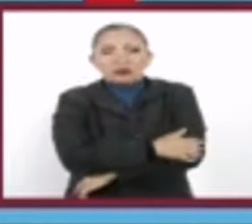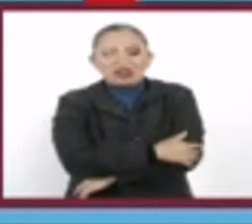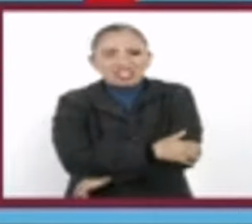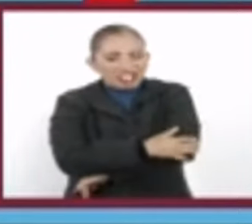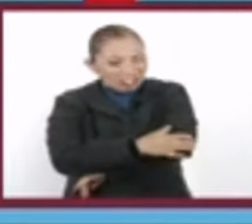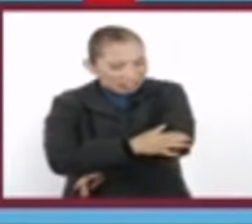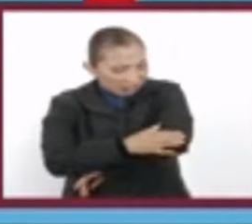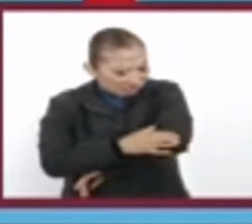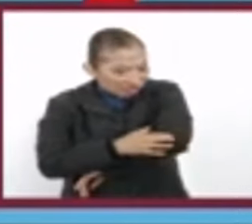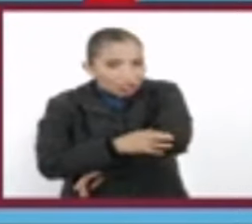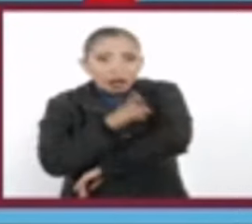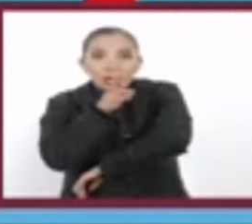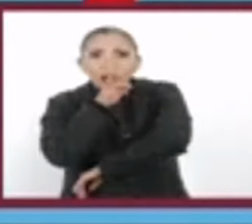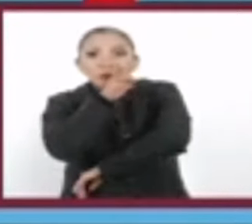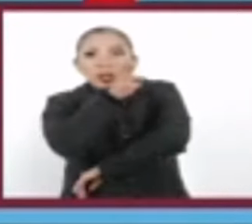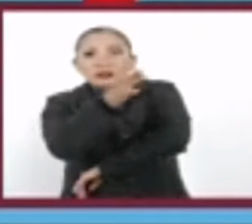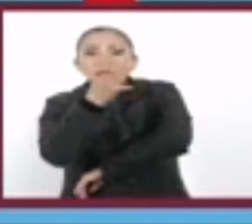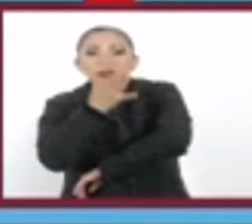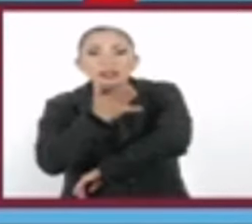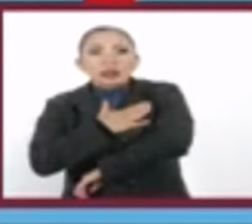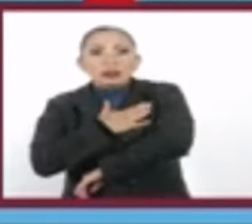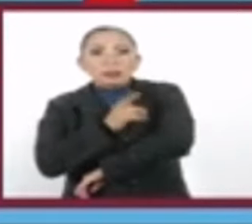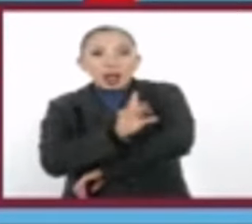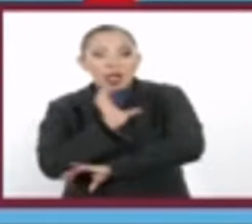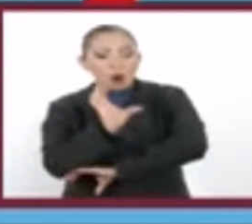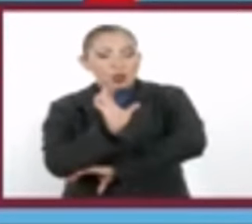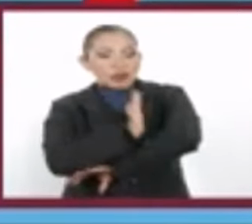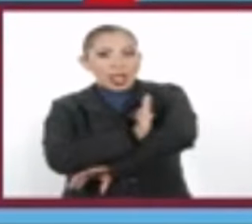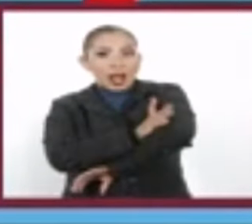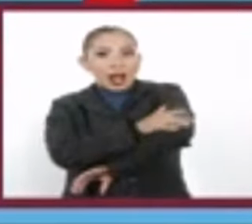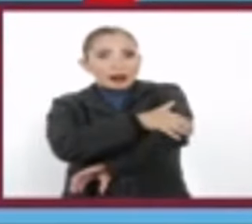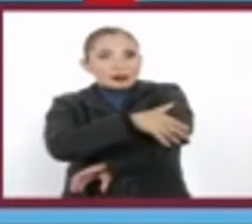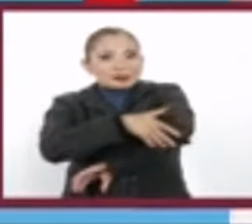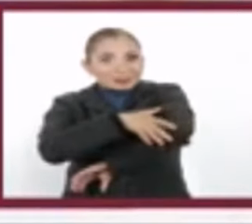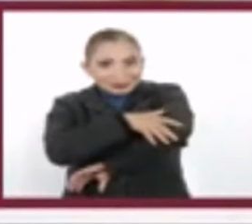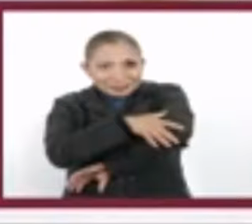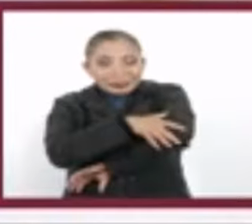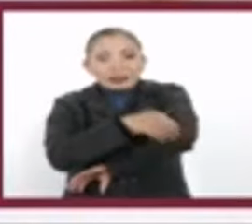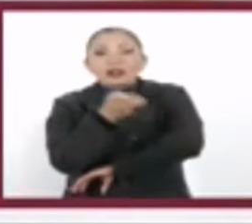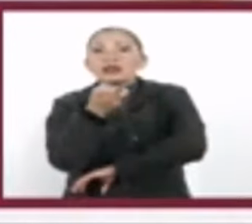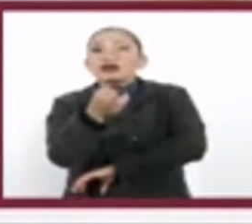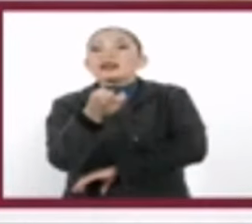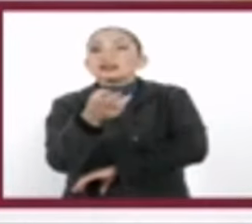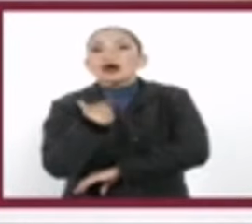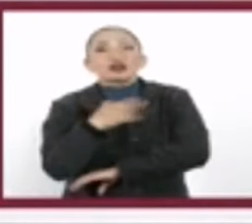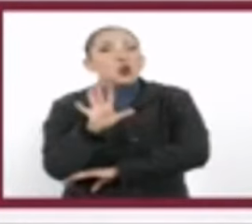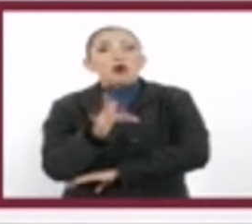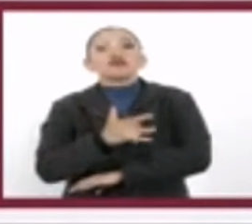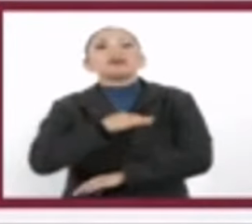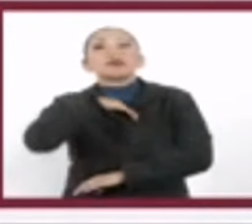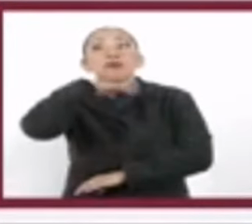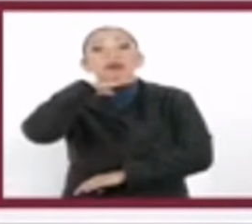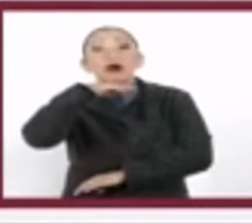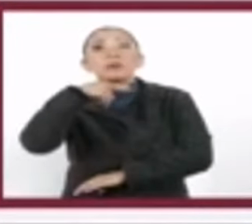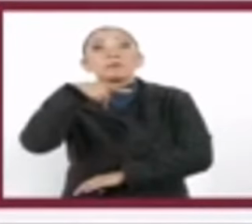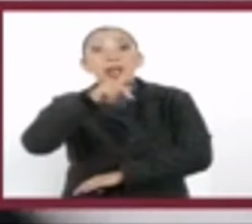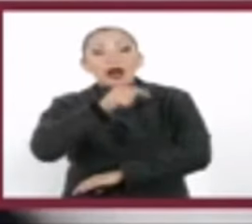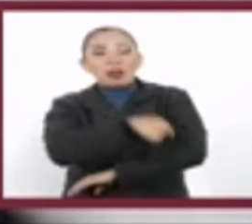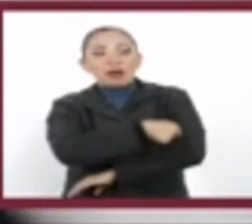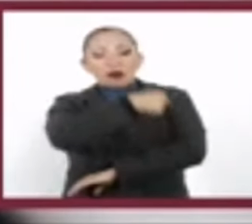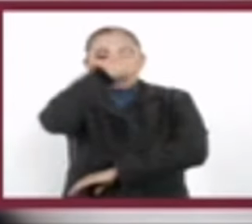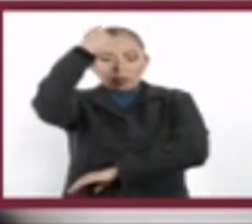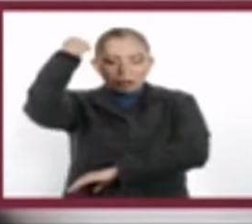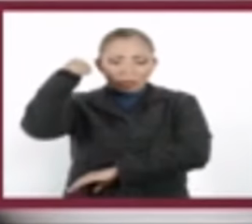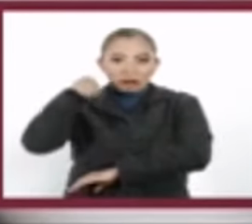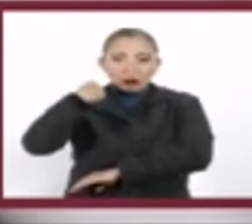afectada como una respuesta de protección a los tejidos. Es importante mencionar que, aunque no lo percibimos,